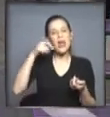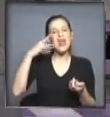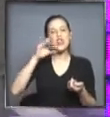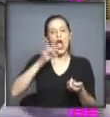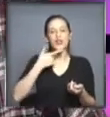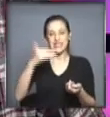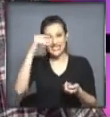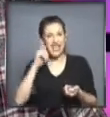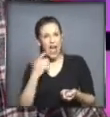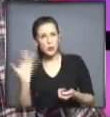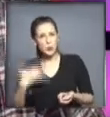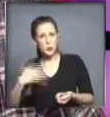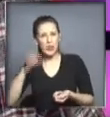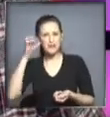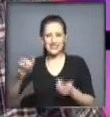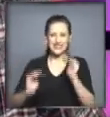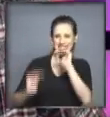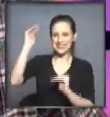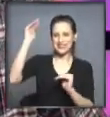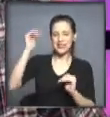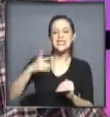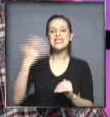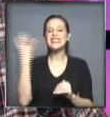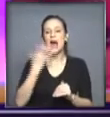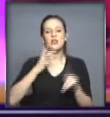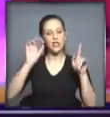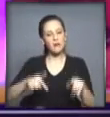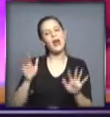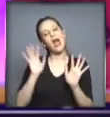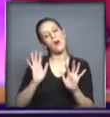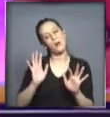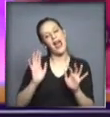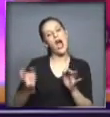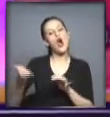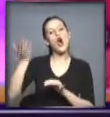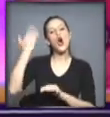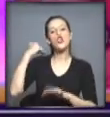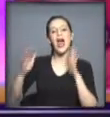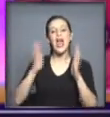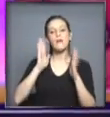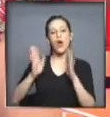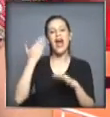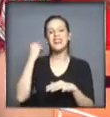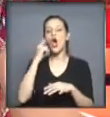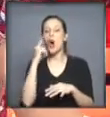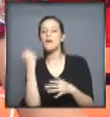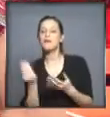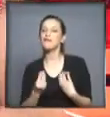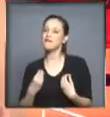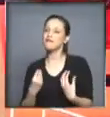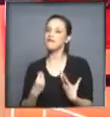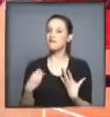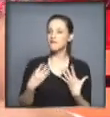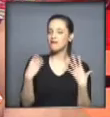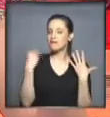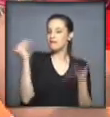Cierto, capaz que eso también es importante. Sarmiento también. Bueno, pero era otra época en donde el dominio del hombre también era mucho más. O sea, yo no me voy a poner moralista, voy a